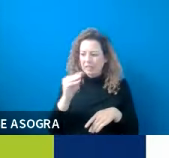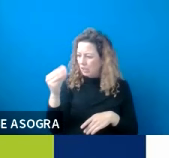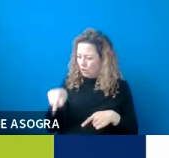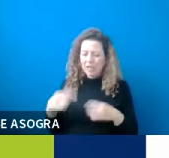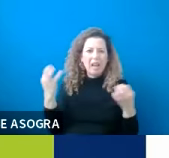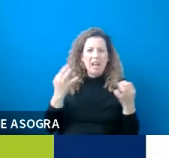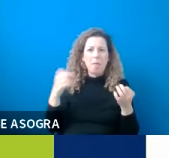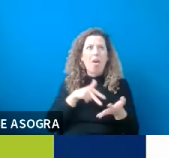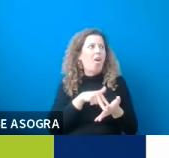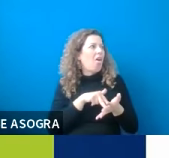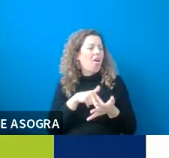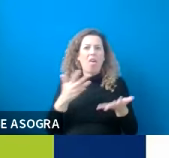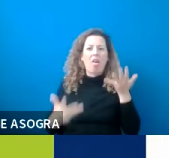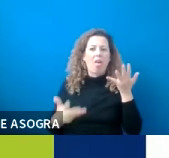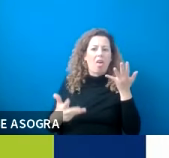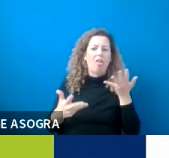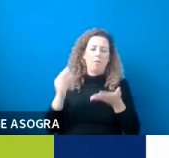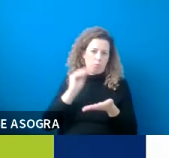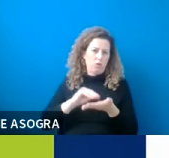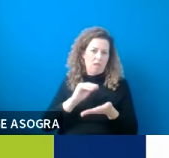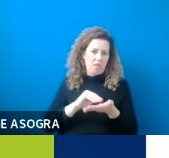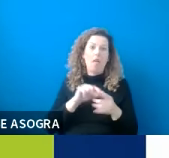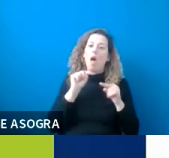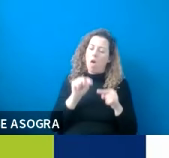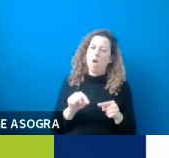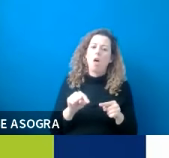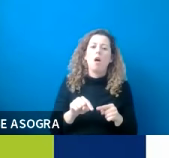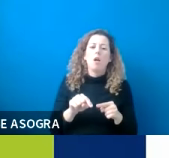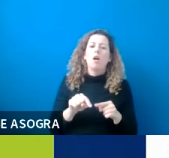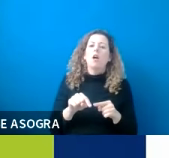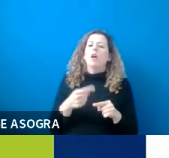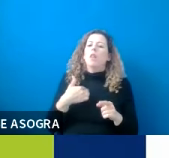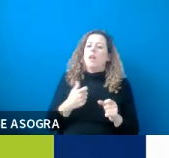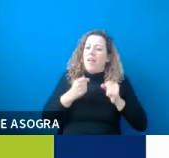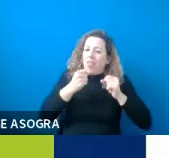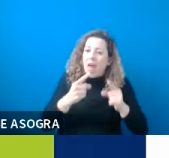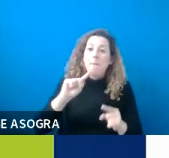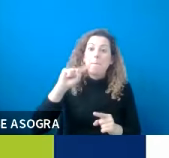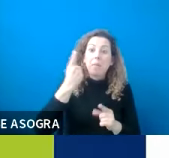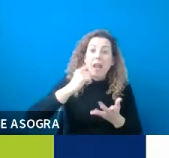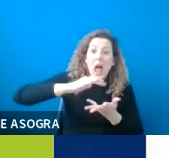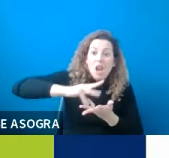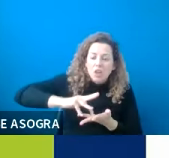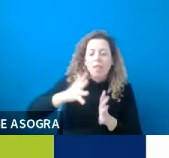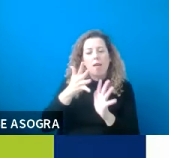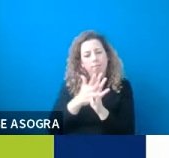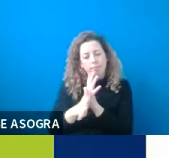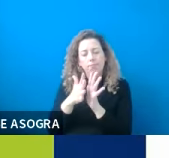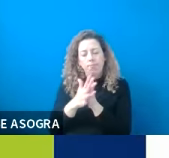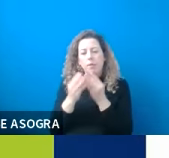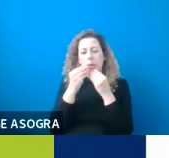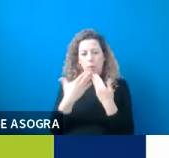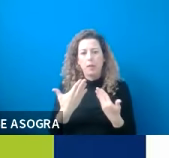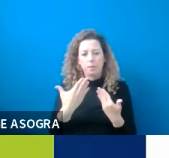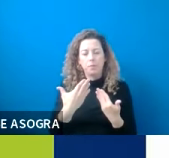pequeña que viene al centro de atención temprana y ahí está muchas veces en nuestras manos dar esa primera noticia de que hay un trastorno del neurodesarrollo, ¿no? Y en muchos